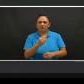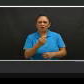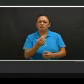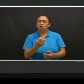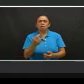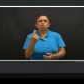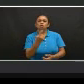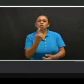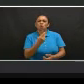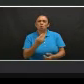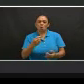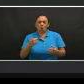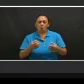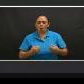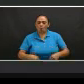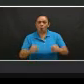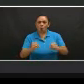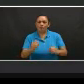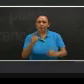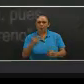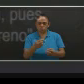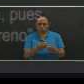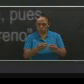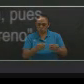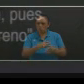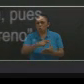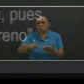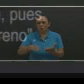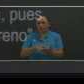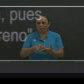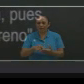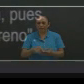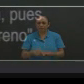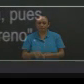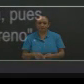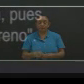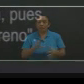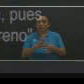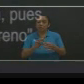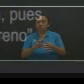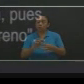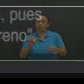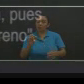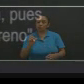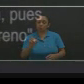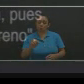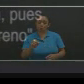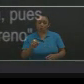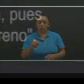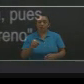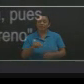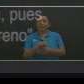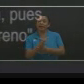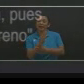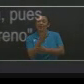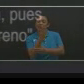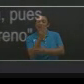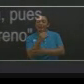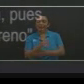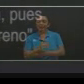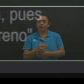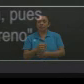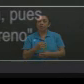terreno. Mira, es la parábola de aquella higuera que está en un lagar y que dice este verso de que ya van